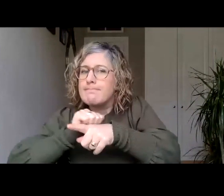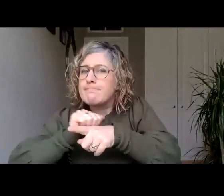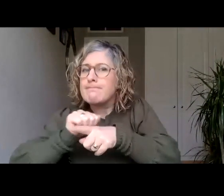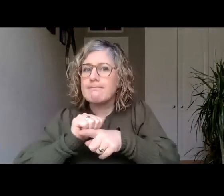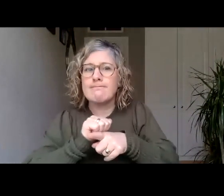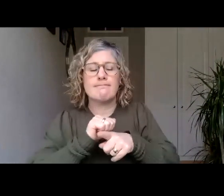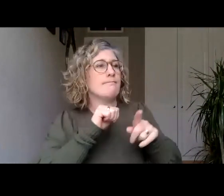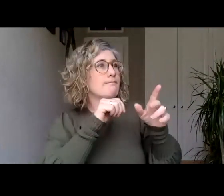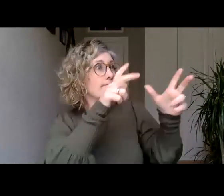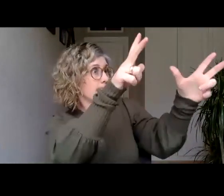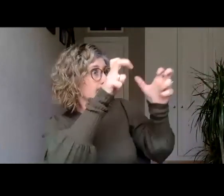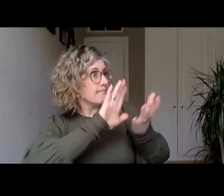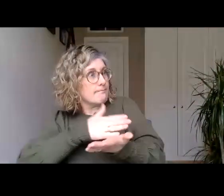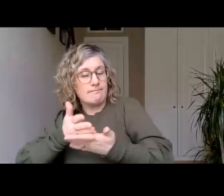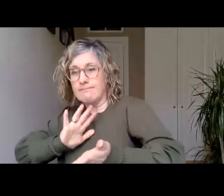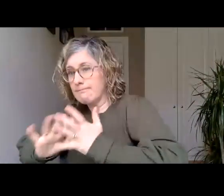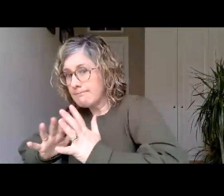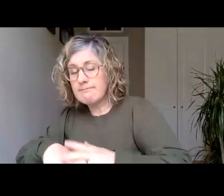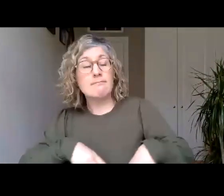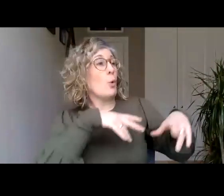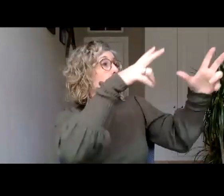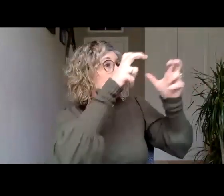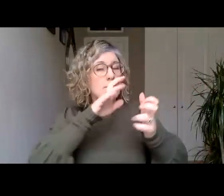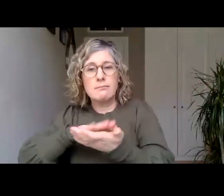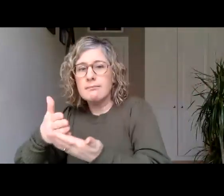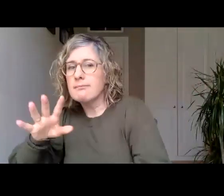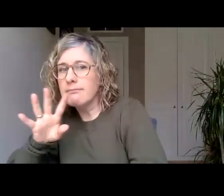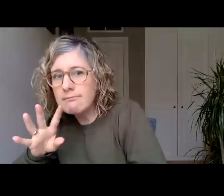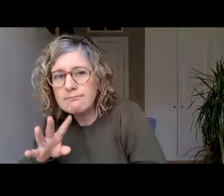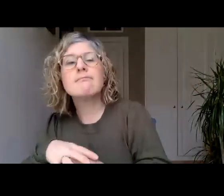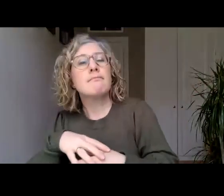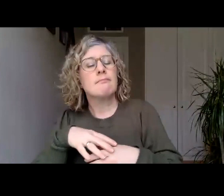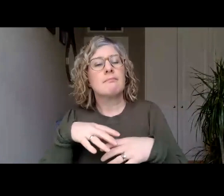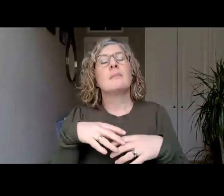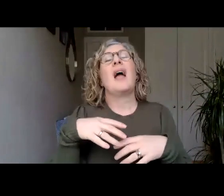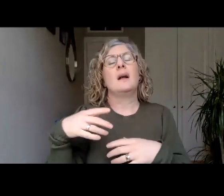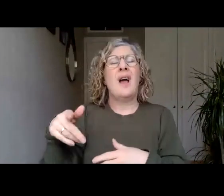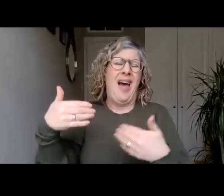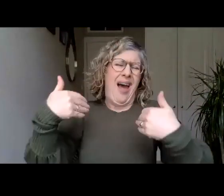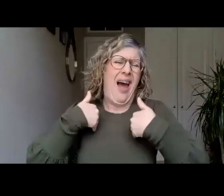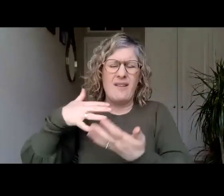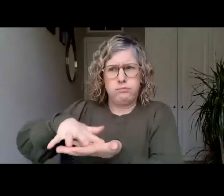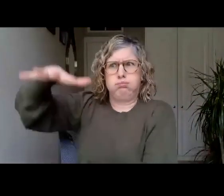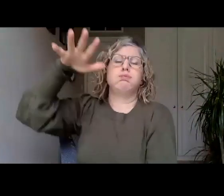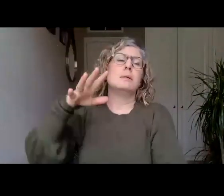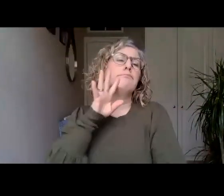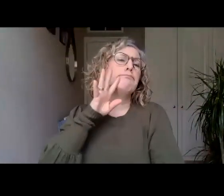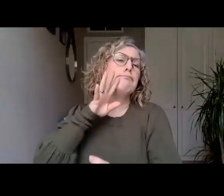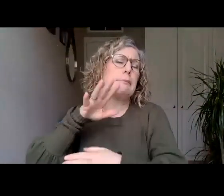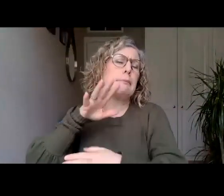de recabar los ejemplos para poder tener un paquete de materiales para poder trabajar